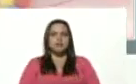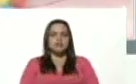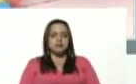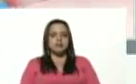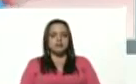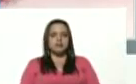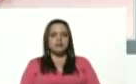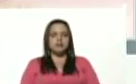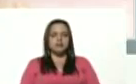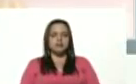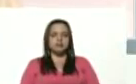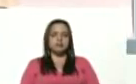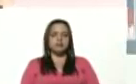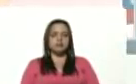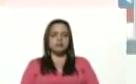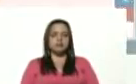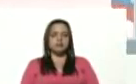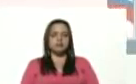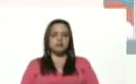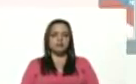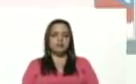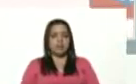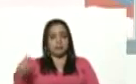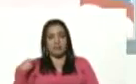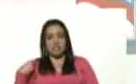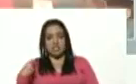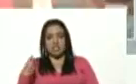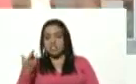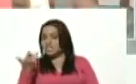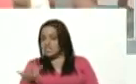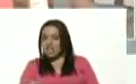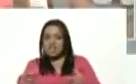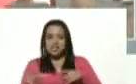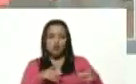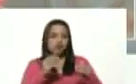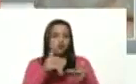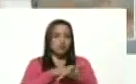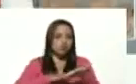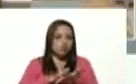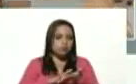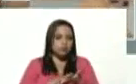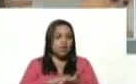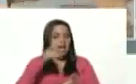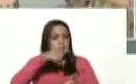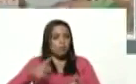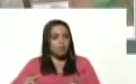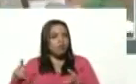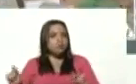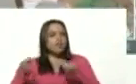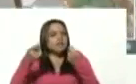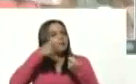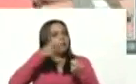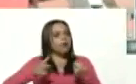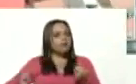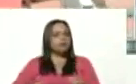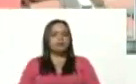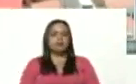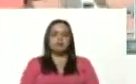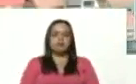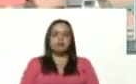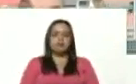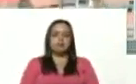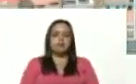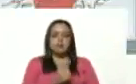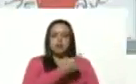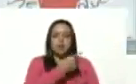ya esté resuelto. El poder popular, solo el pueblo salva al pueblo. Solo